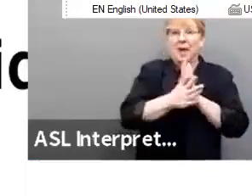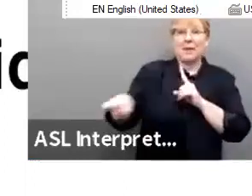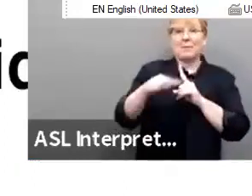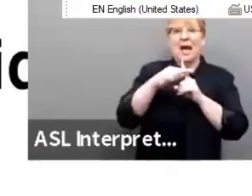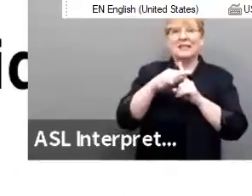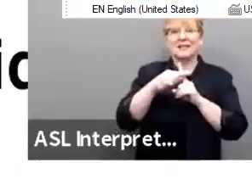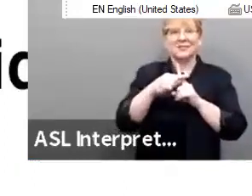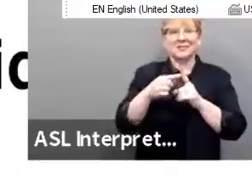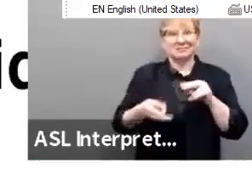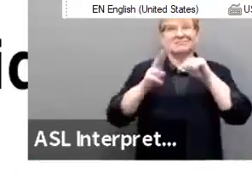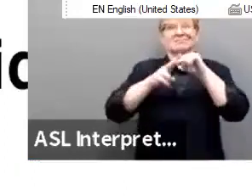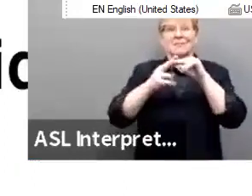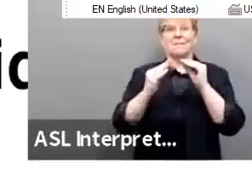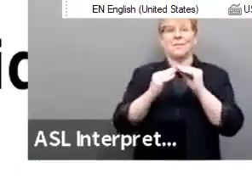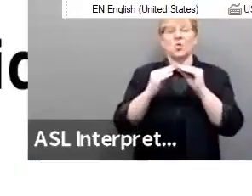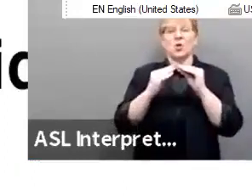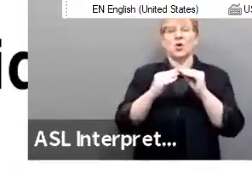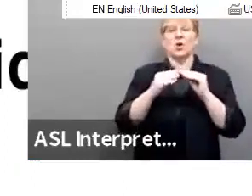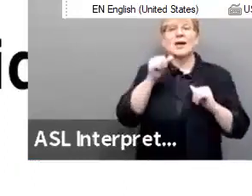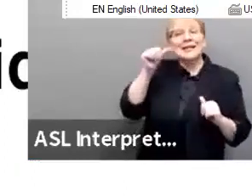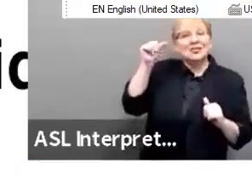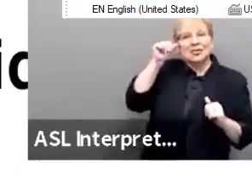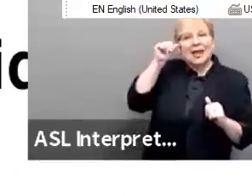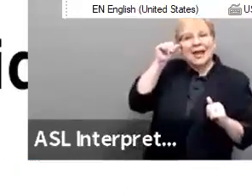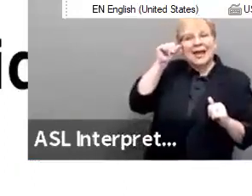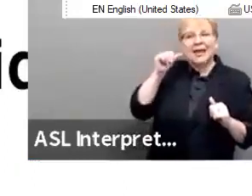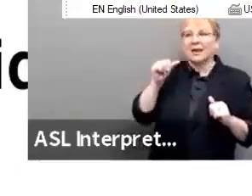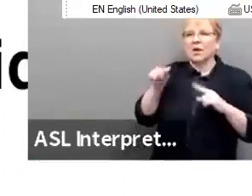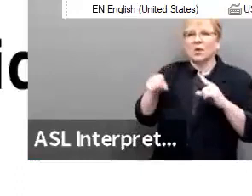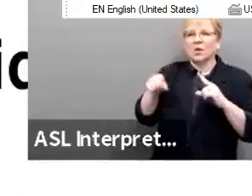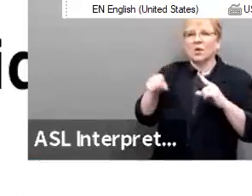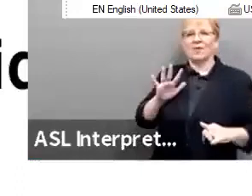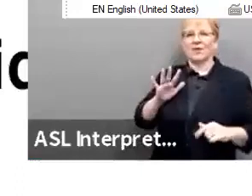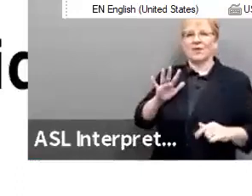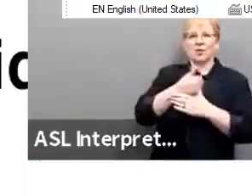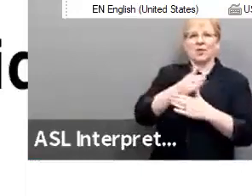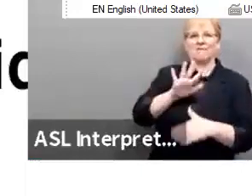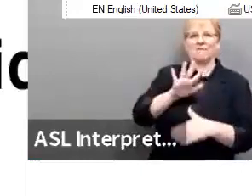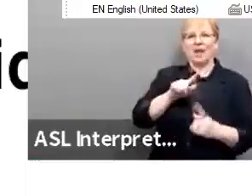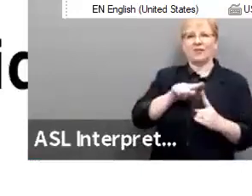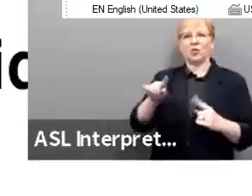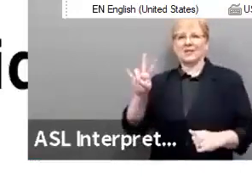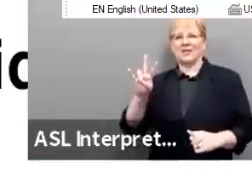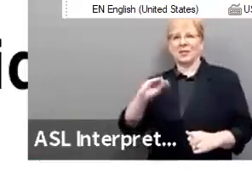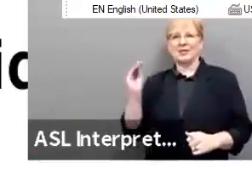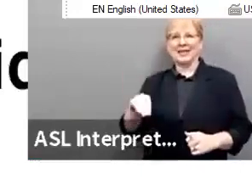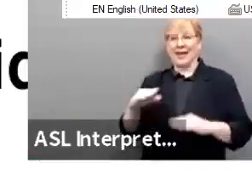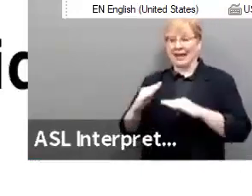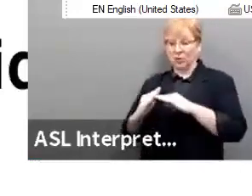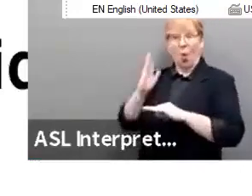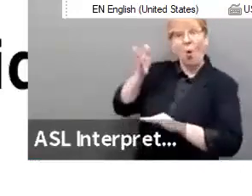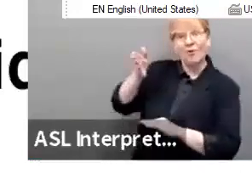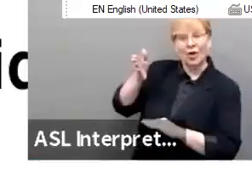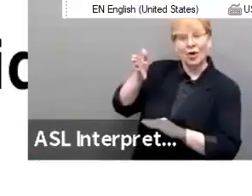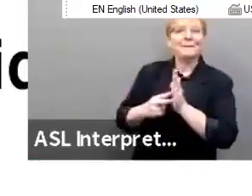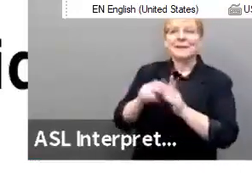que ninguno de nosotros quisiera dejar a nuestra familia, dejarles este tipo de pena. La siguiente,